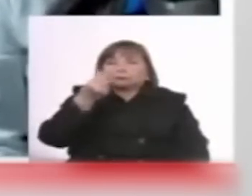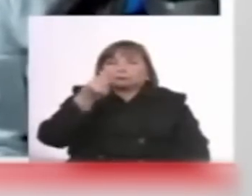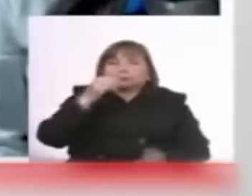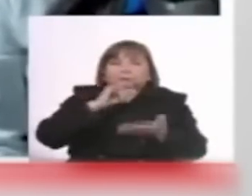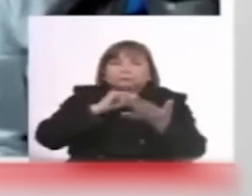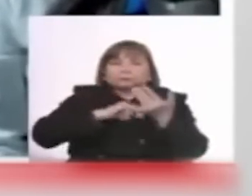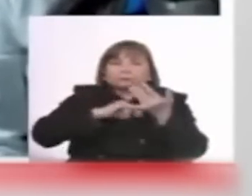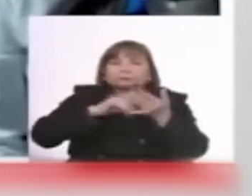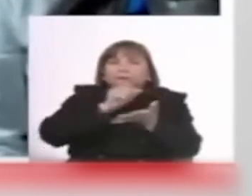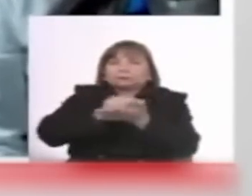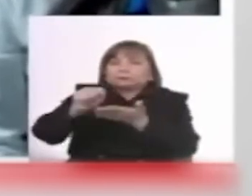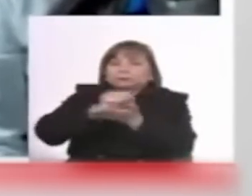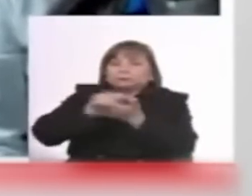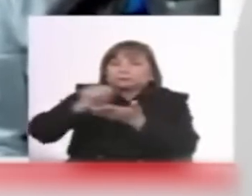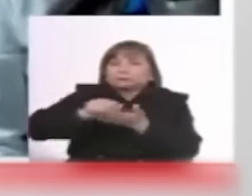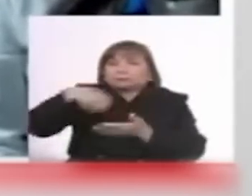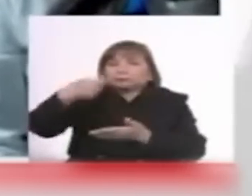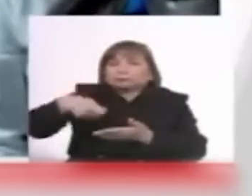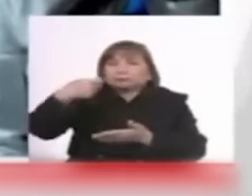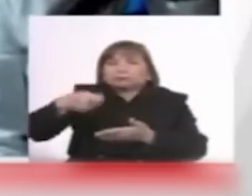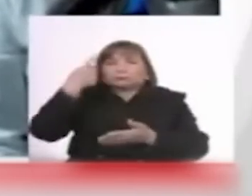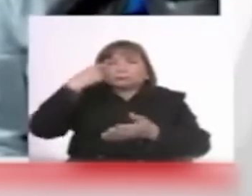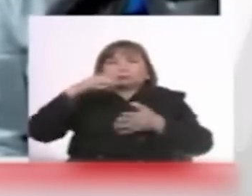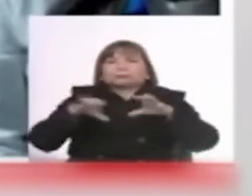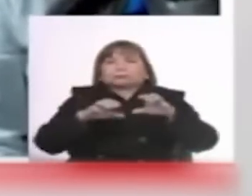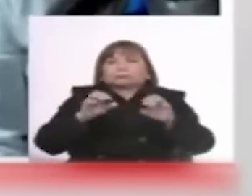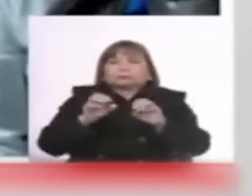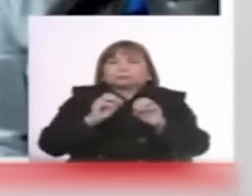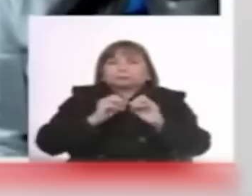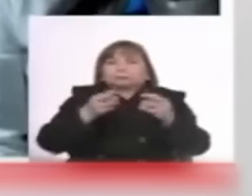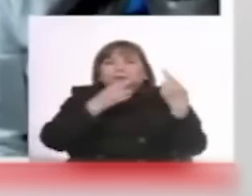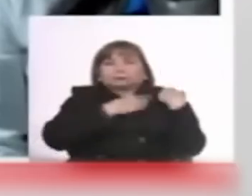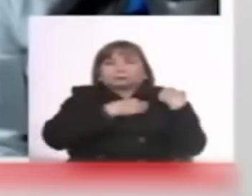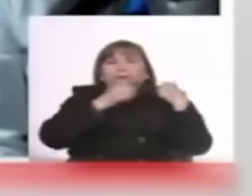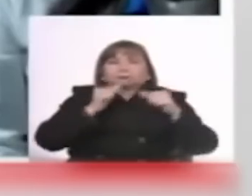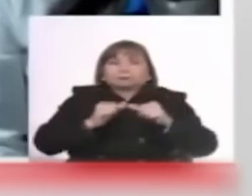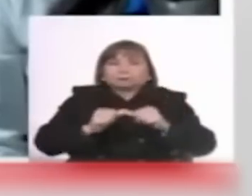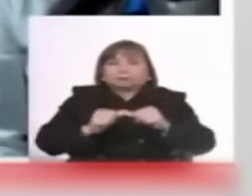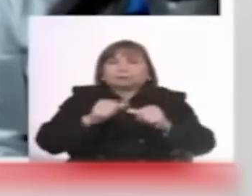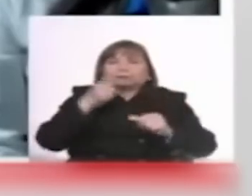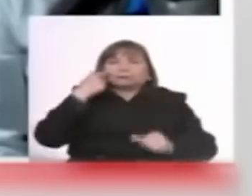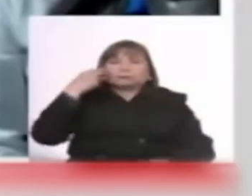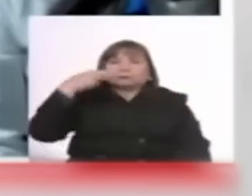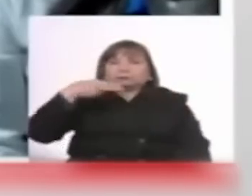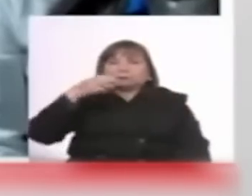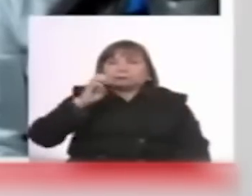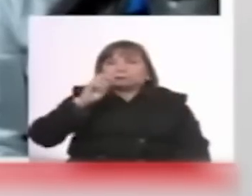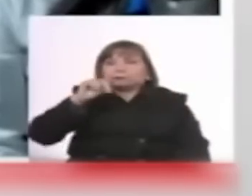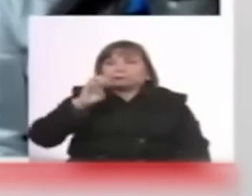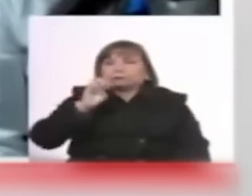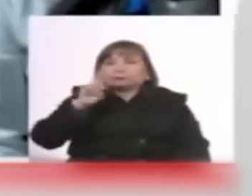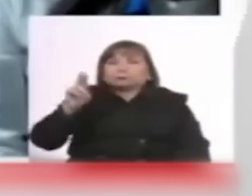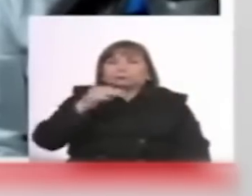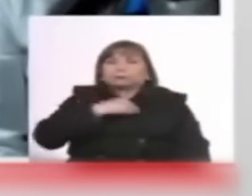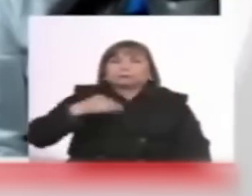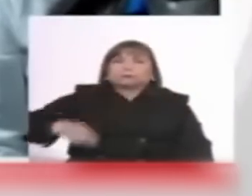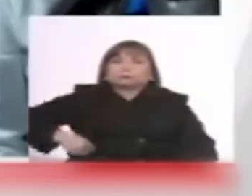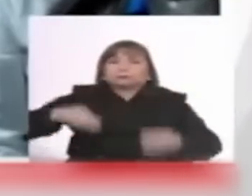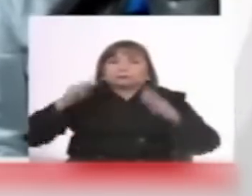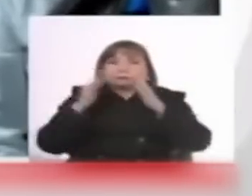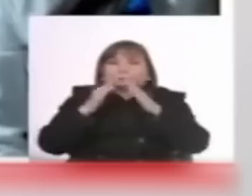mensuales para efecto de que mantenga en el cargo al señor Gainer Alvarado como ministro de